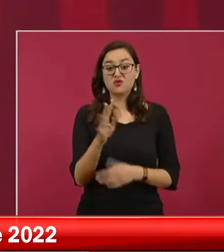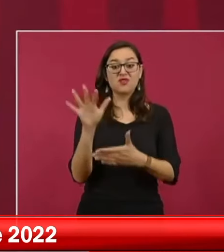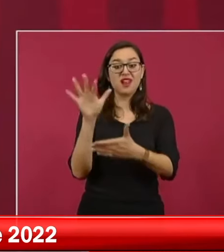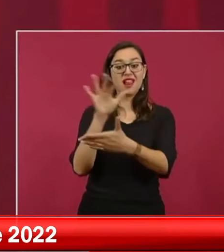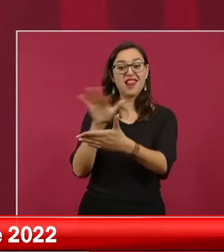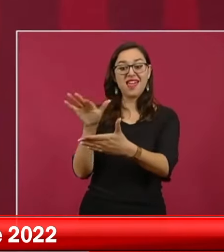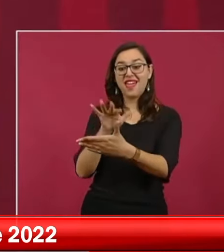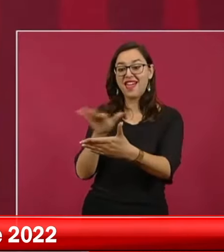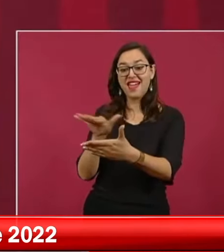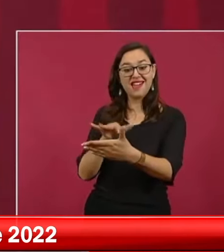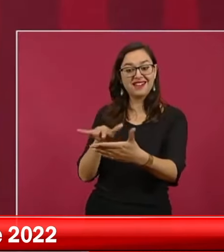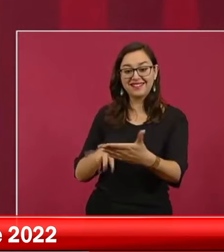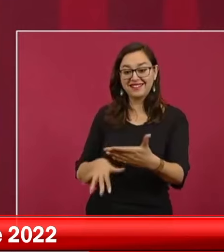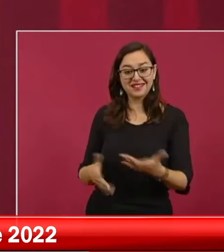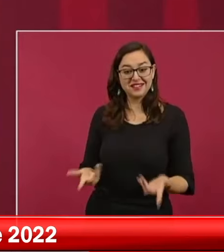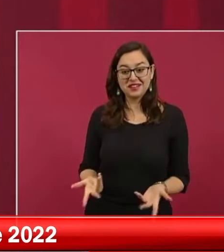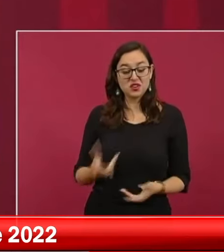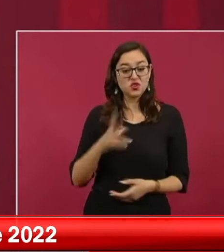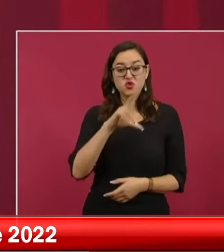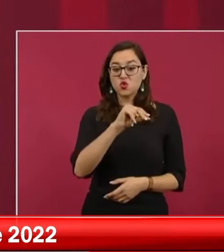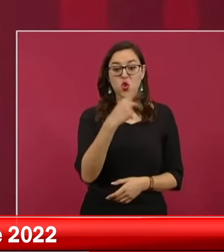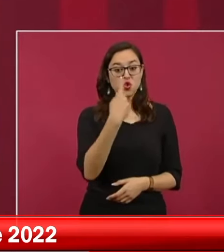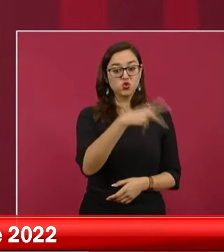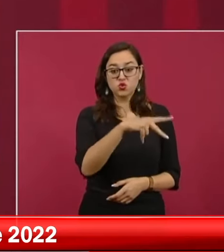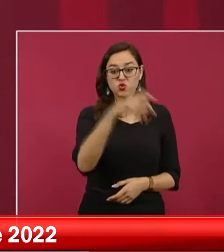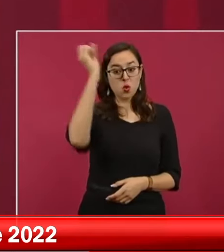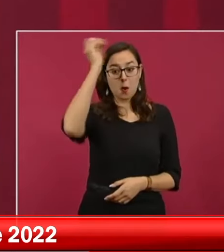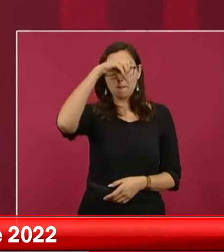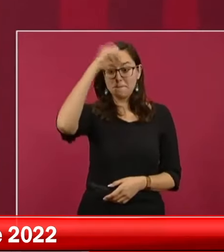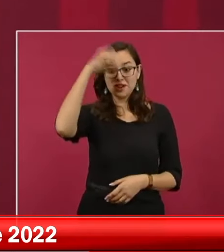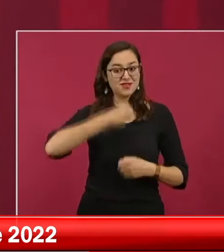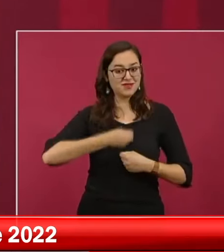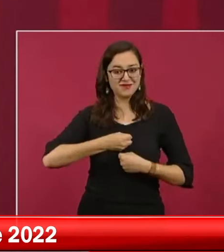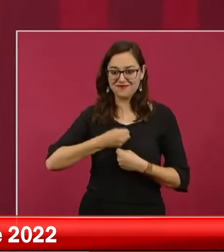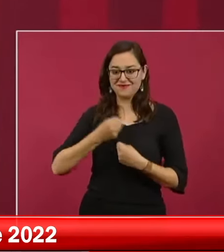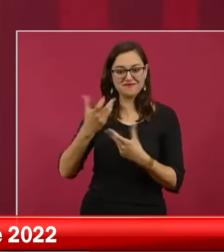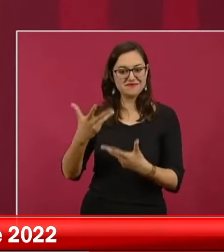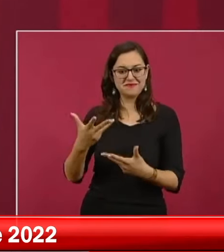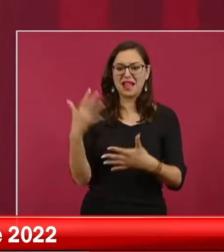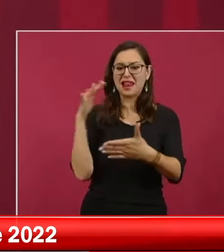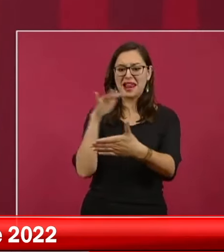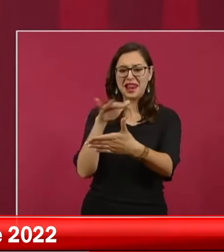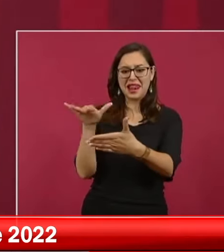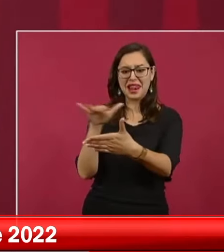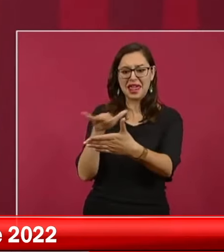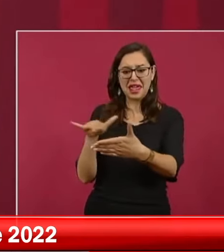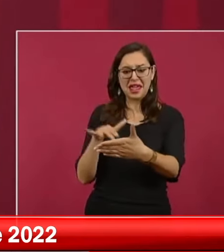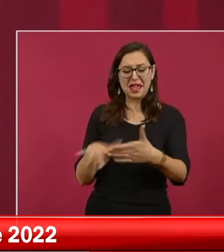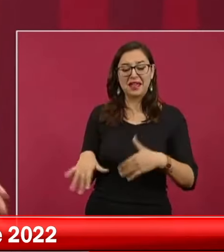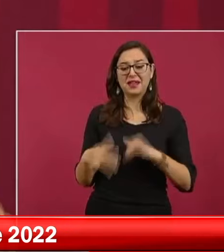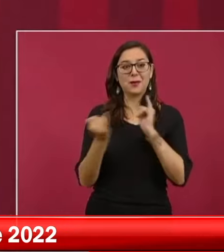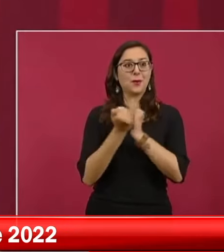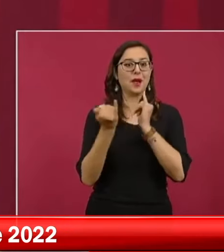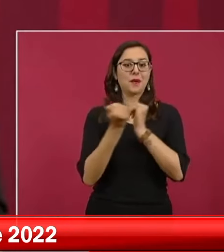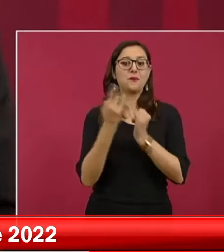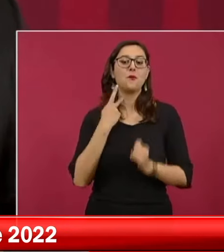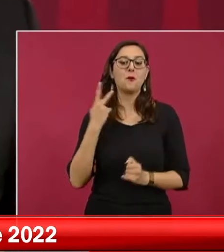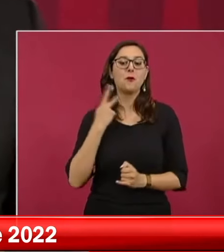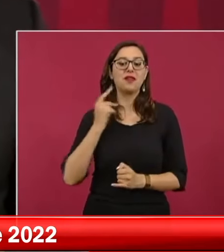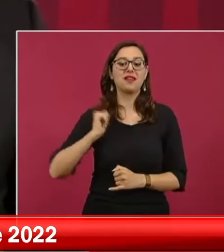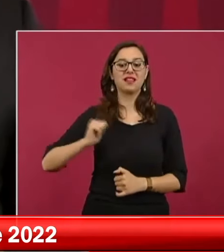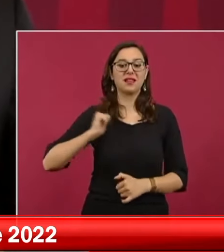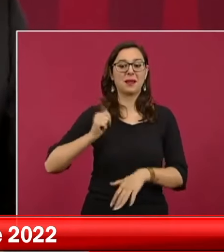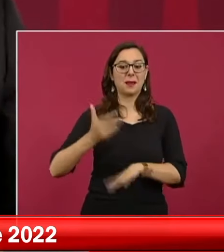recordaba algunos políticos de antes una vez este me tocó ver a un presidente